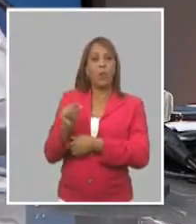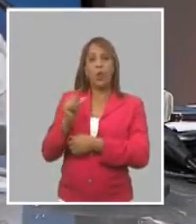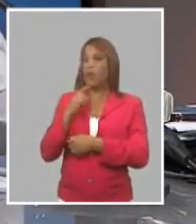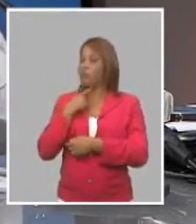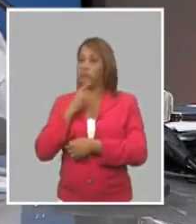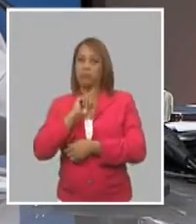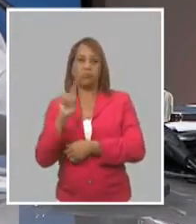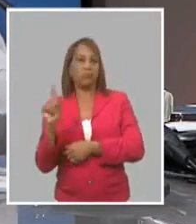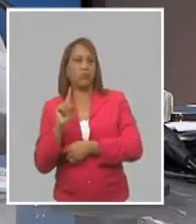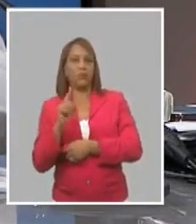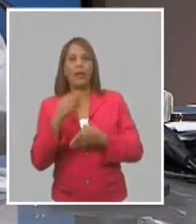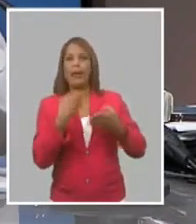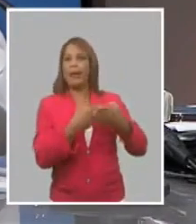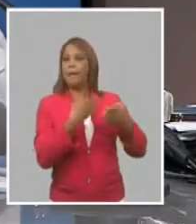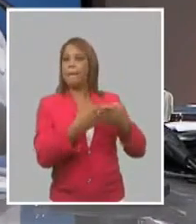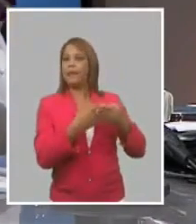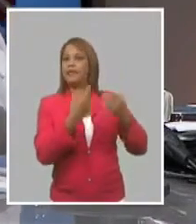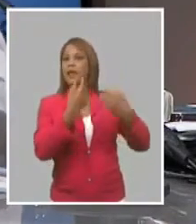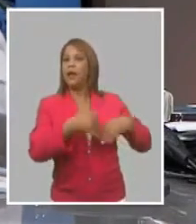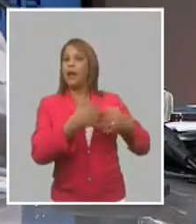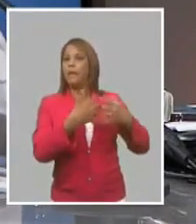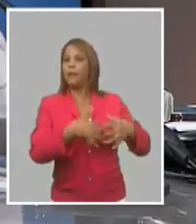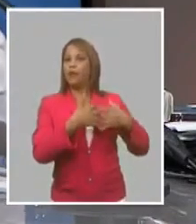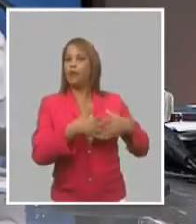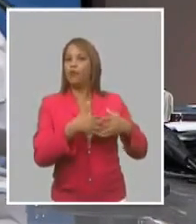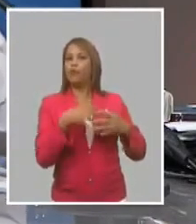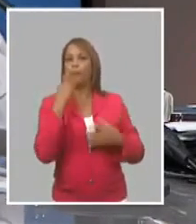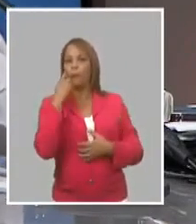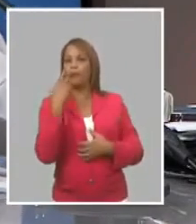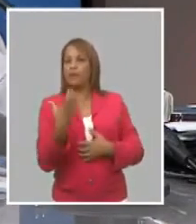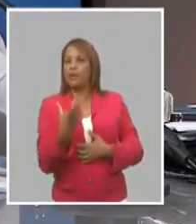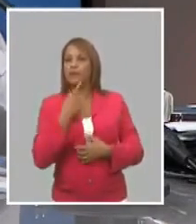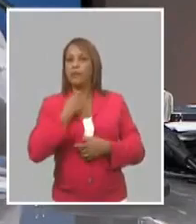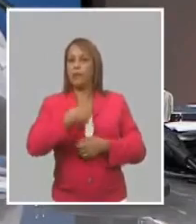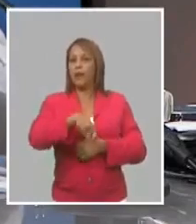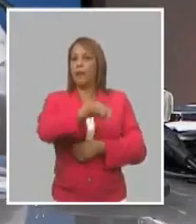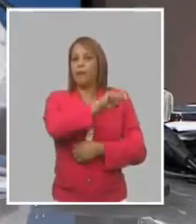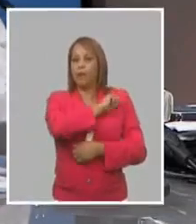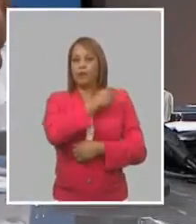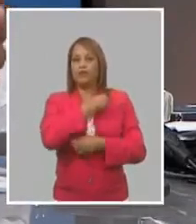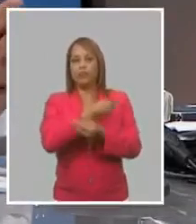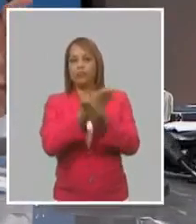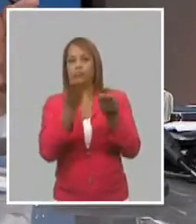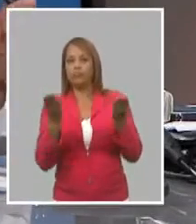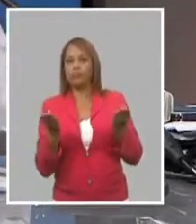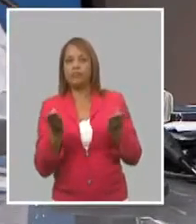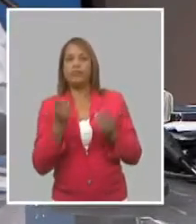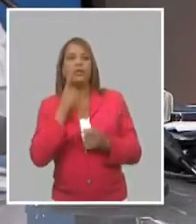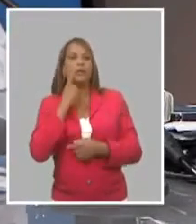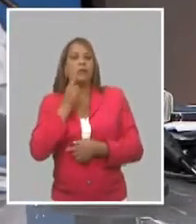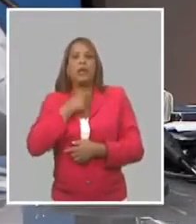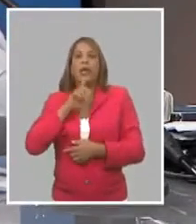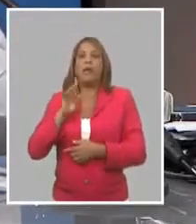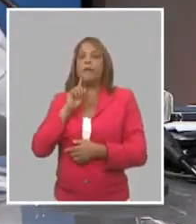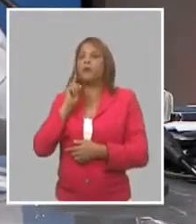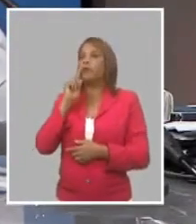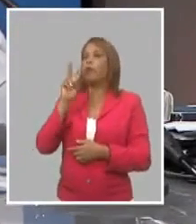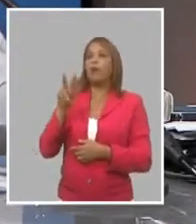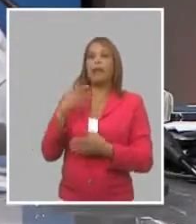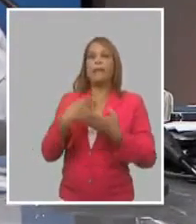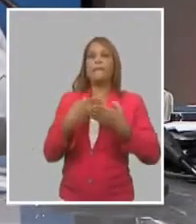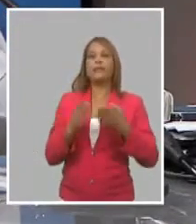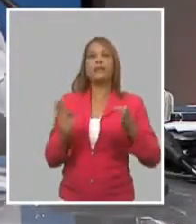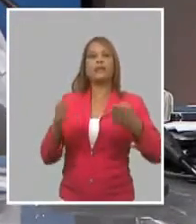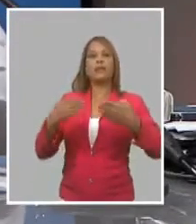haber empresas que generen productos de primera necesidad para la población que un día amanezca cerrada y se produzca